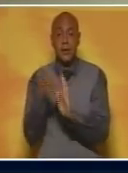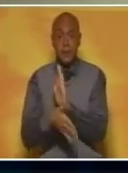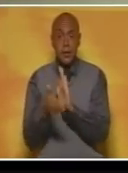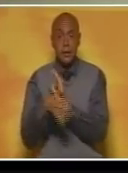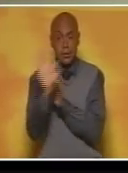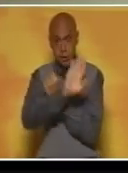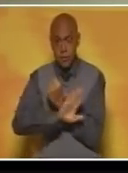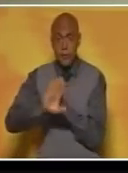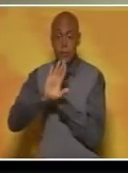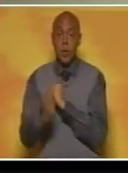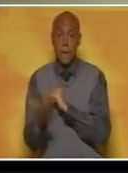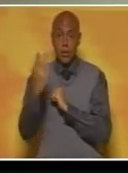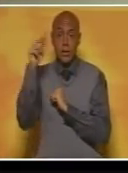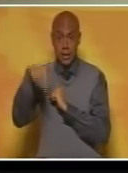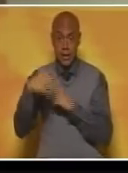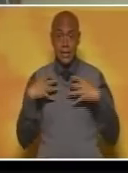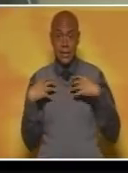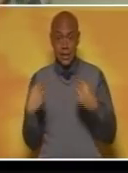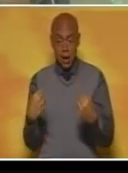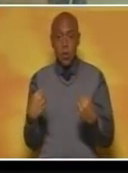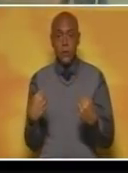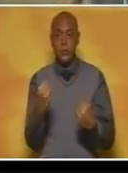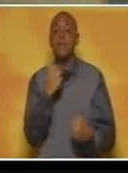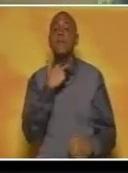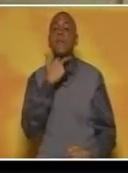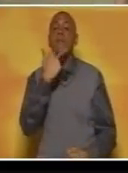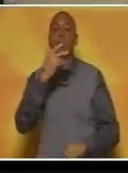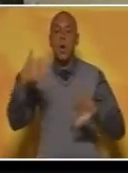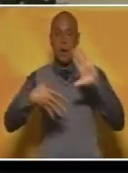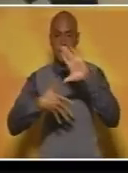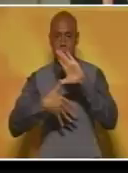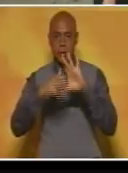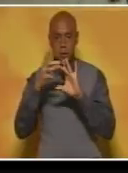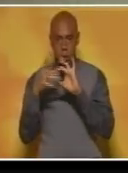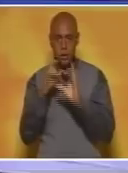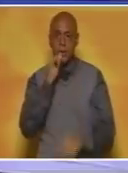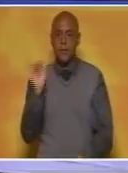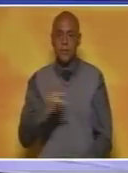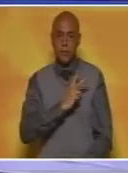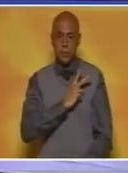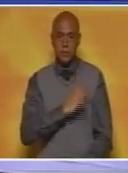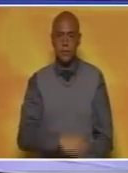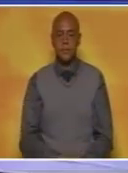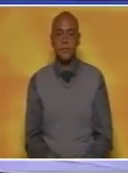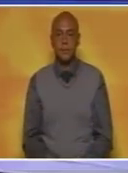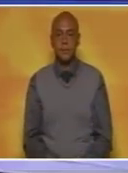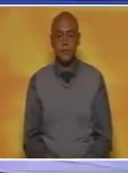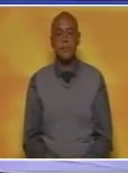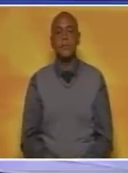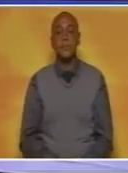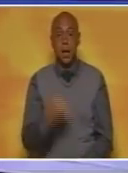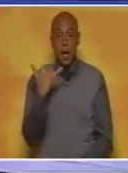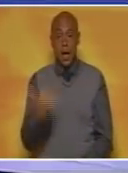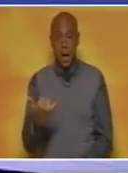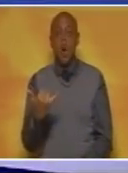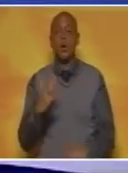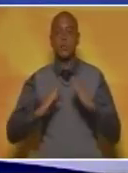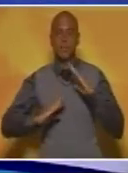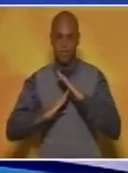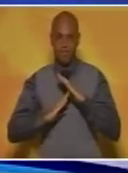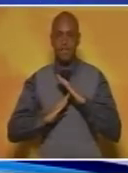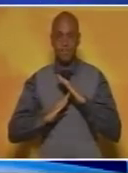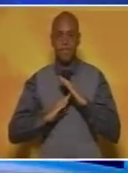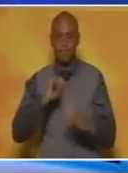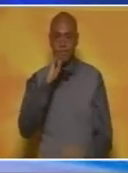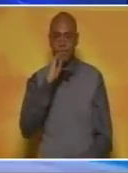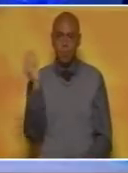serán fundamentales para la salud pública. Alonso Castillo, Voz de América, Miami. Bien, amigos, momento de hacer una nueva pausa. Al